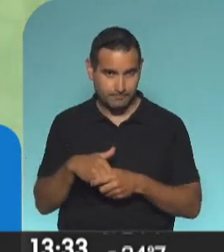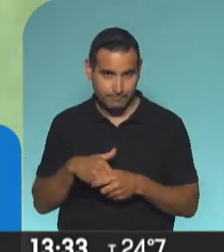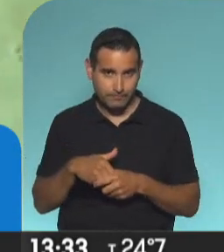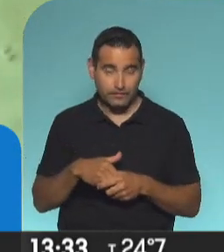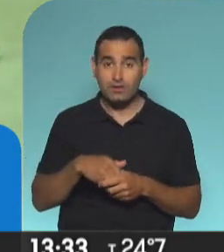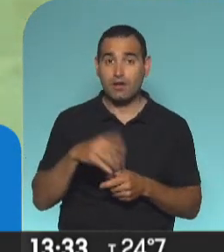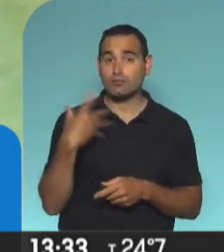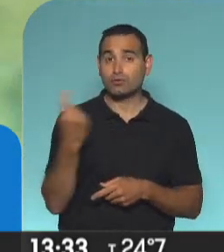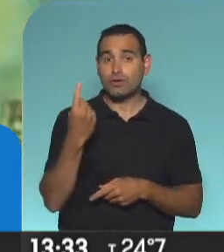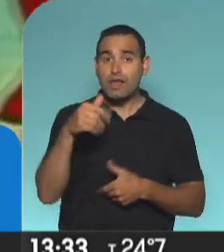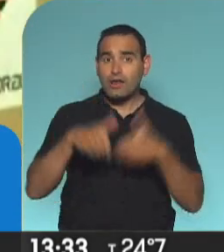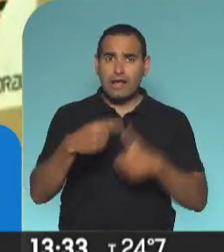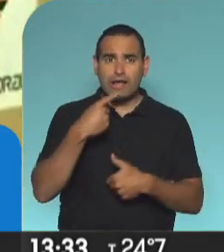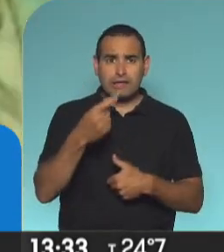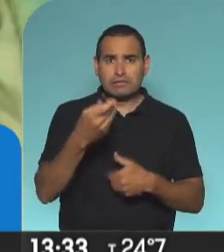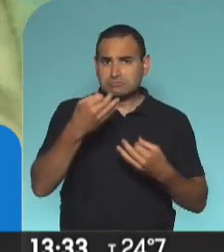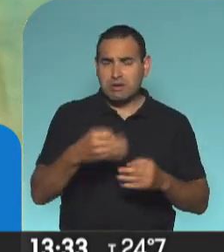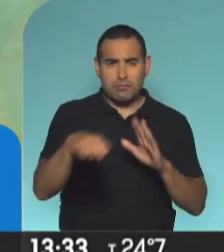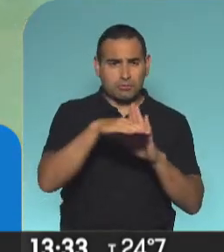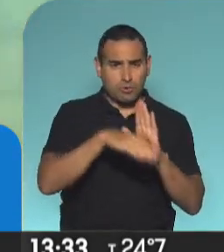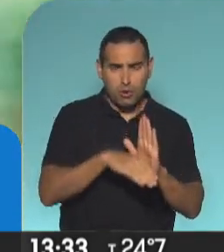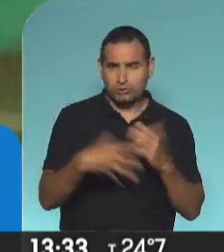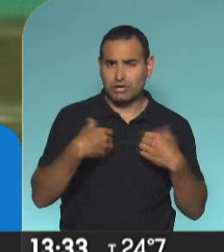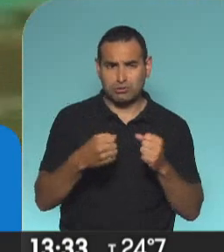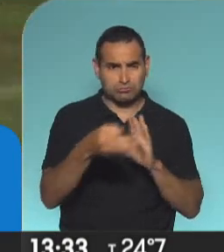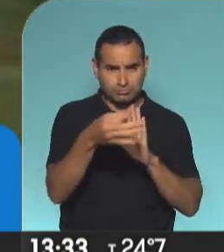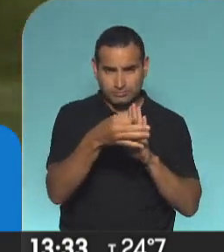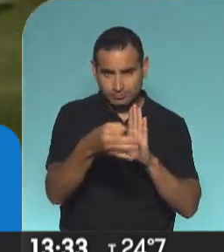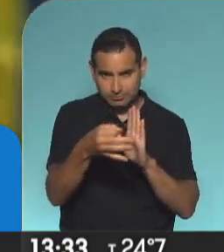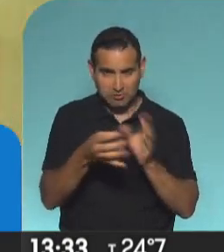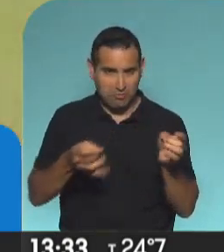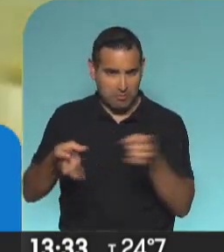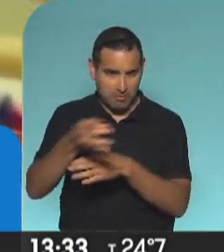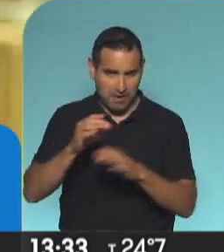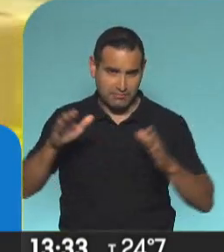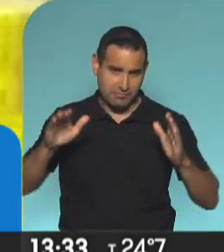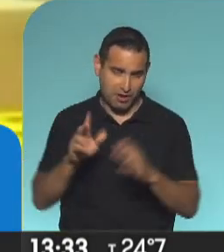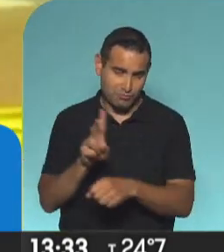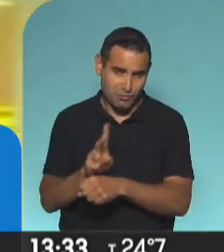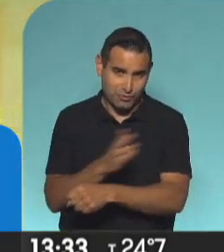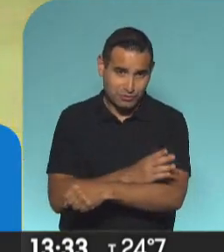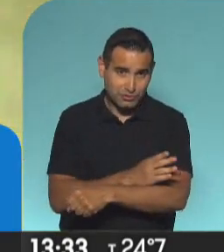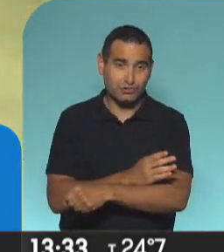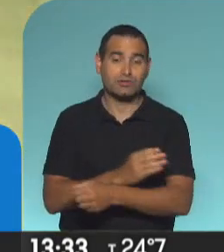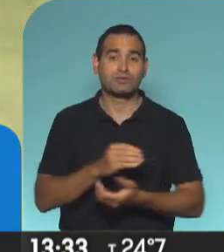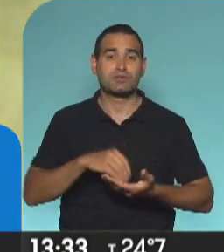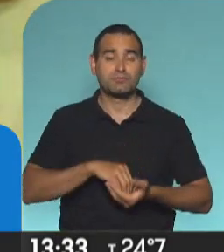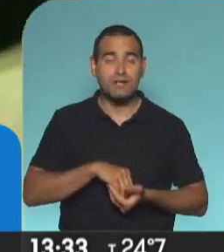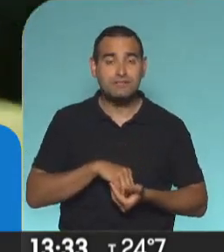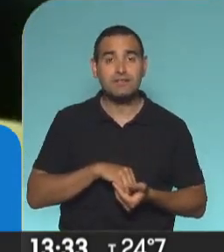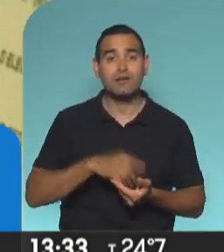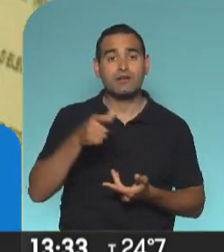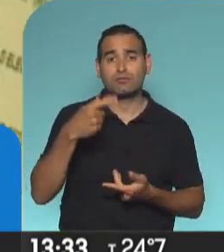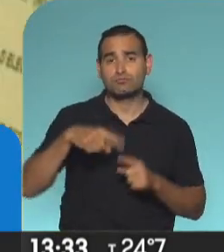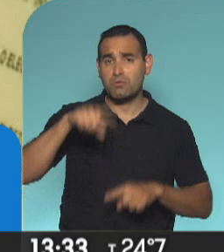autoridades electorales destacaron el cumplimiento de las medidas sanitarias para impedir los contagios en el marco de la pandemia y el clima democrático y seguro en que